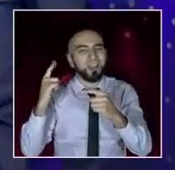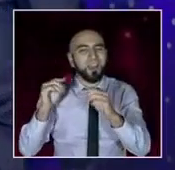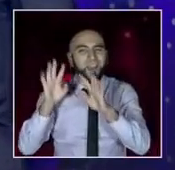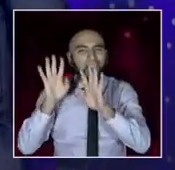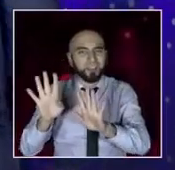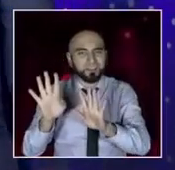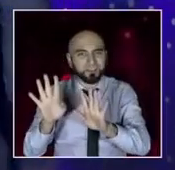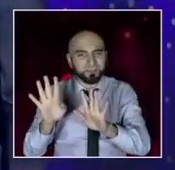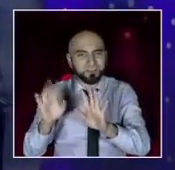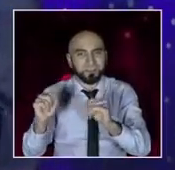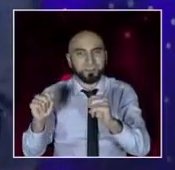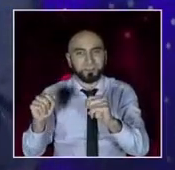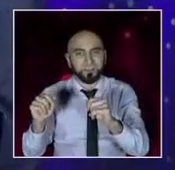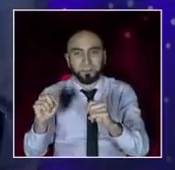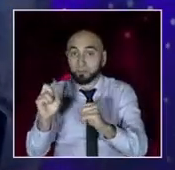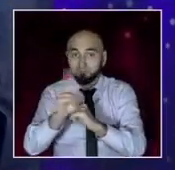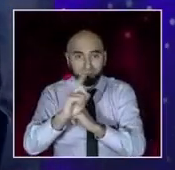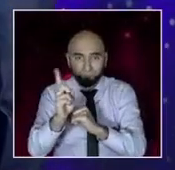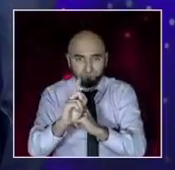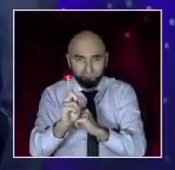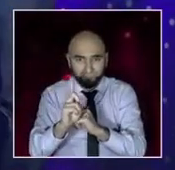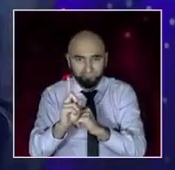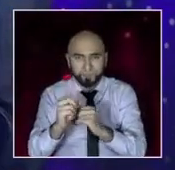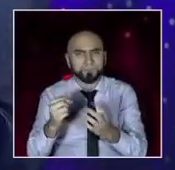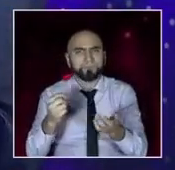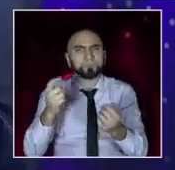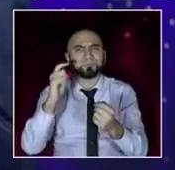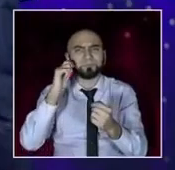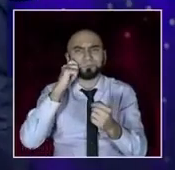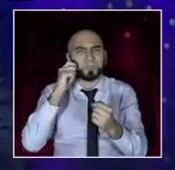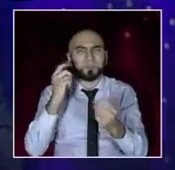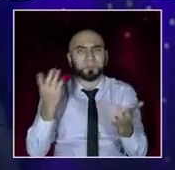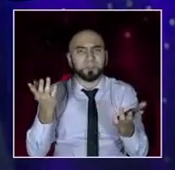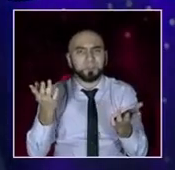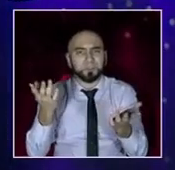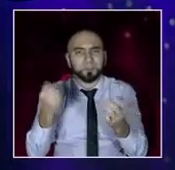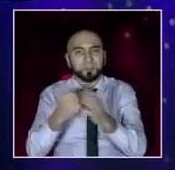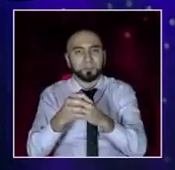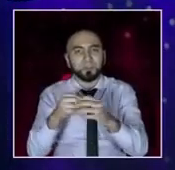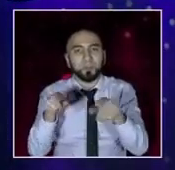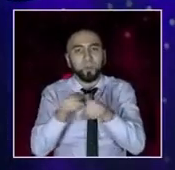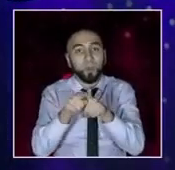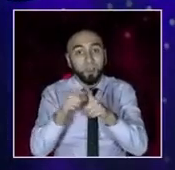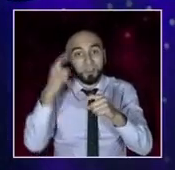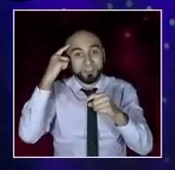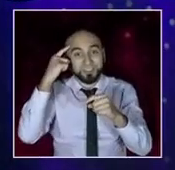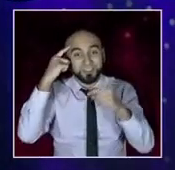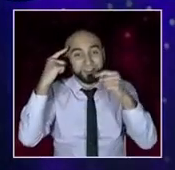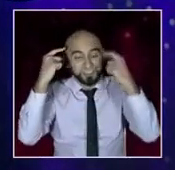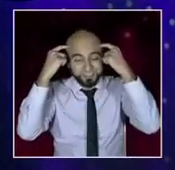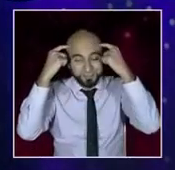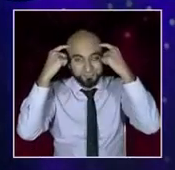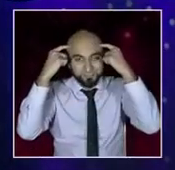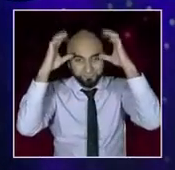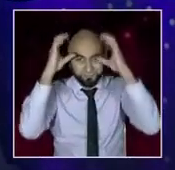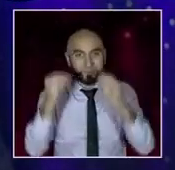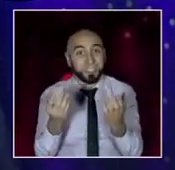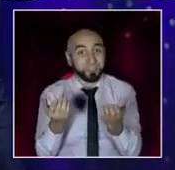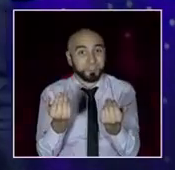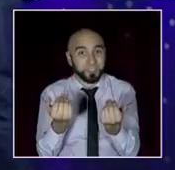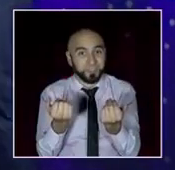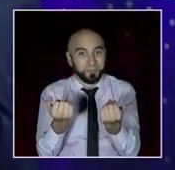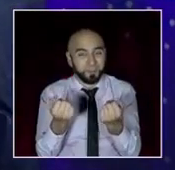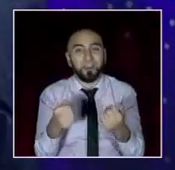información sensorial del mundo. No, solo traen la diferencia en lo que el cerebro espera y lo que obtiene en cada nivel. Llevan